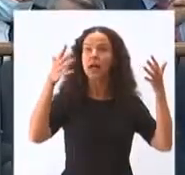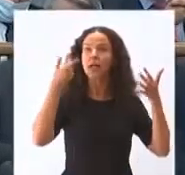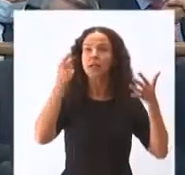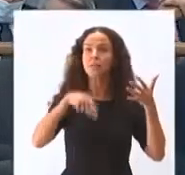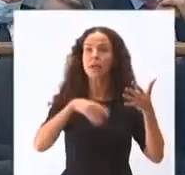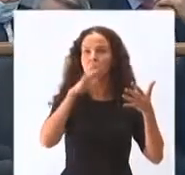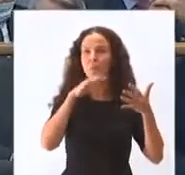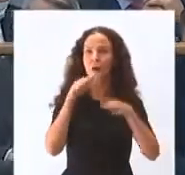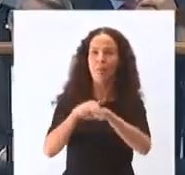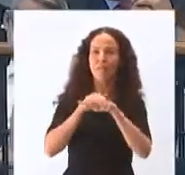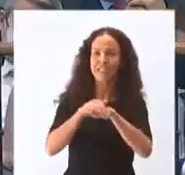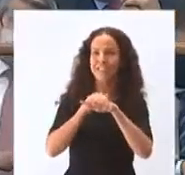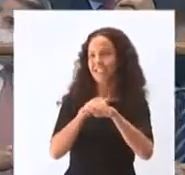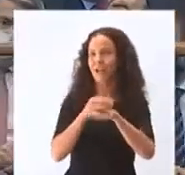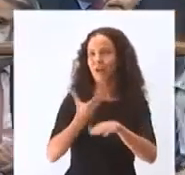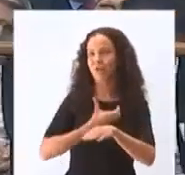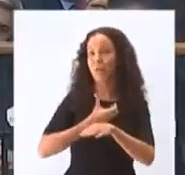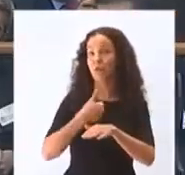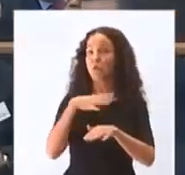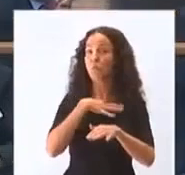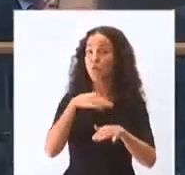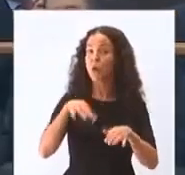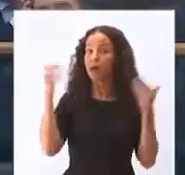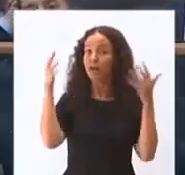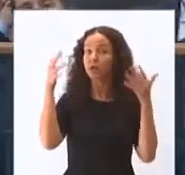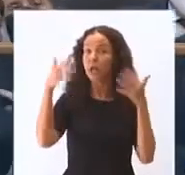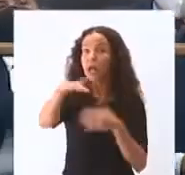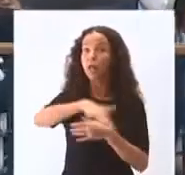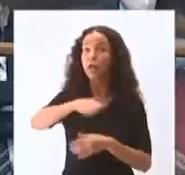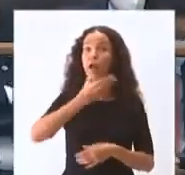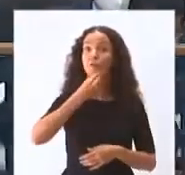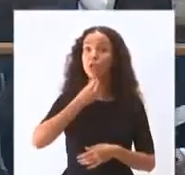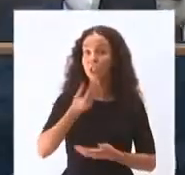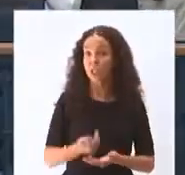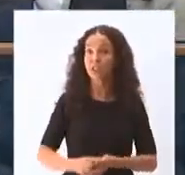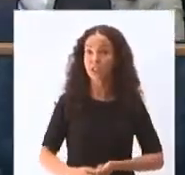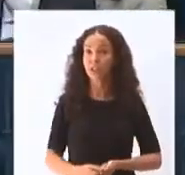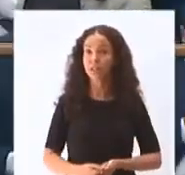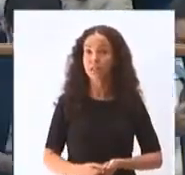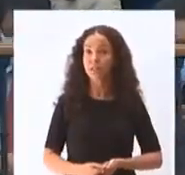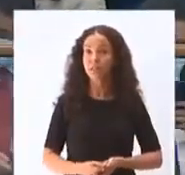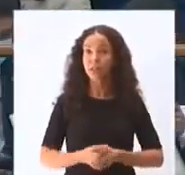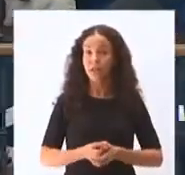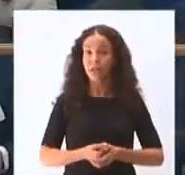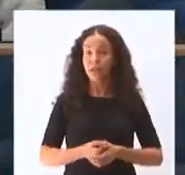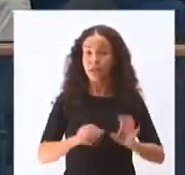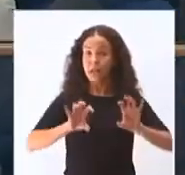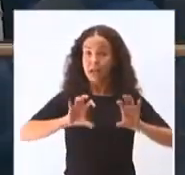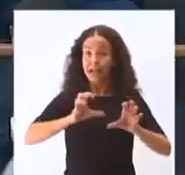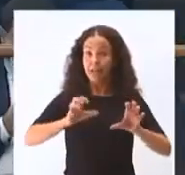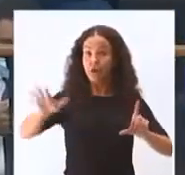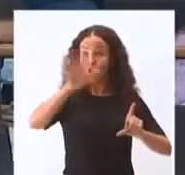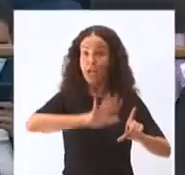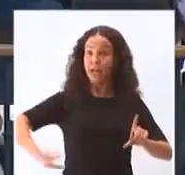de tener amistad con el ayuntamiento es sugerirle algún sitio bonito hablando cuando radio nacional deje los